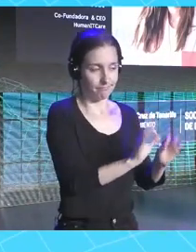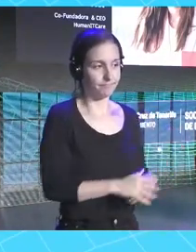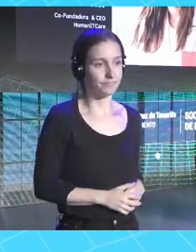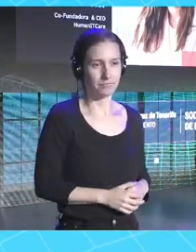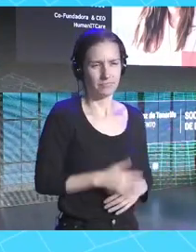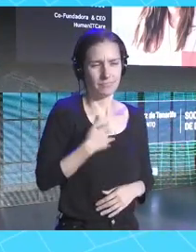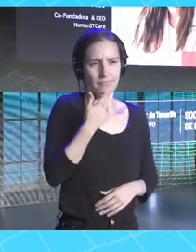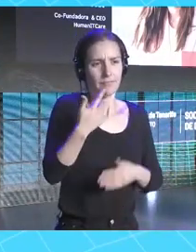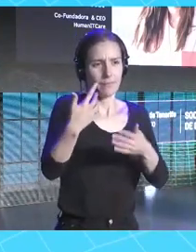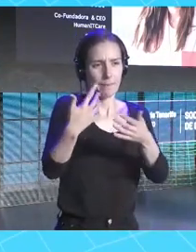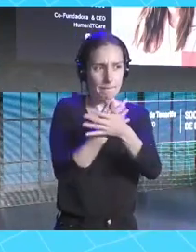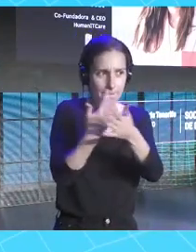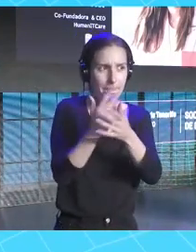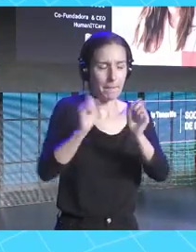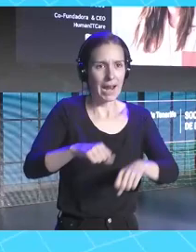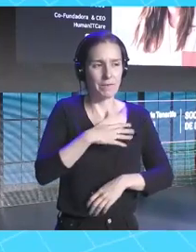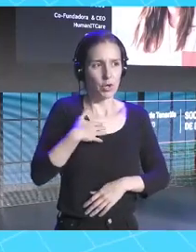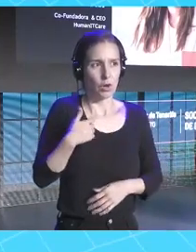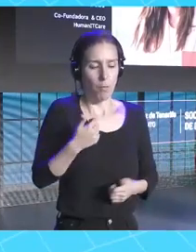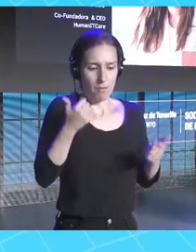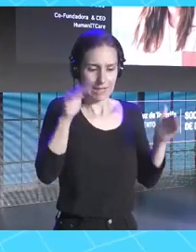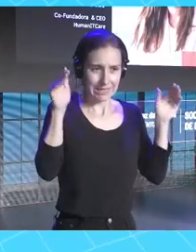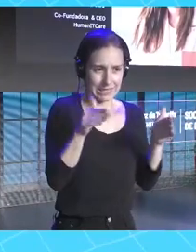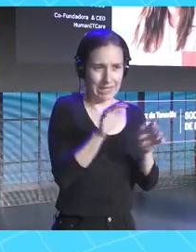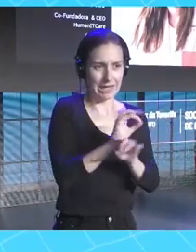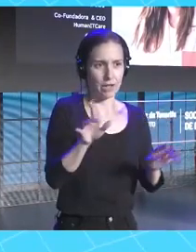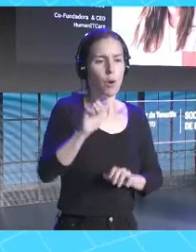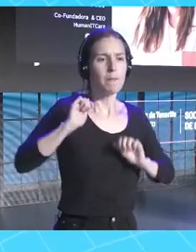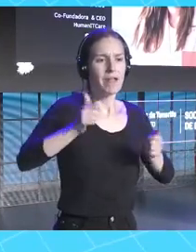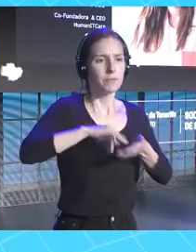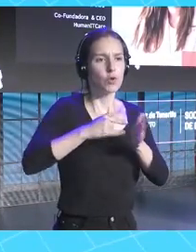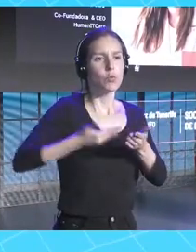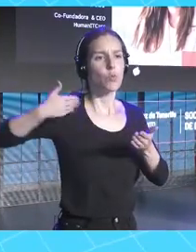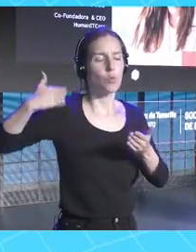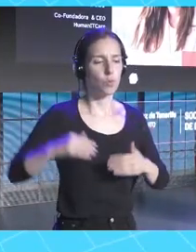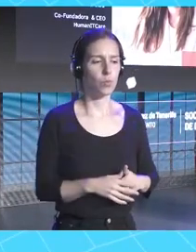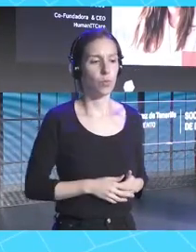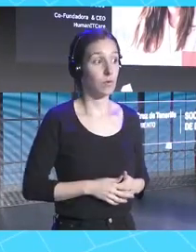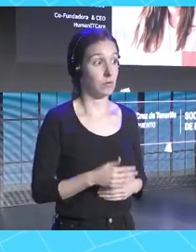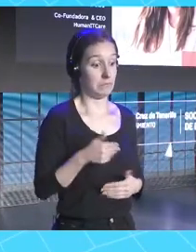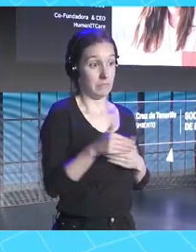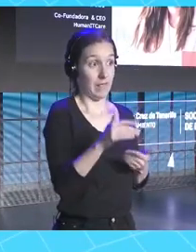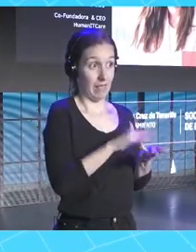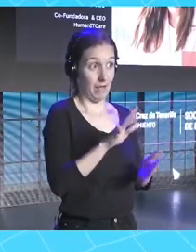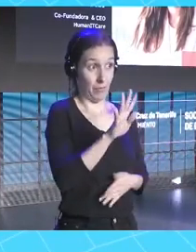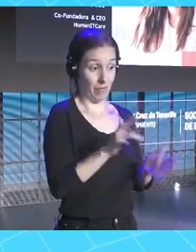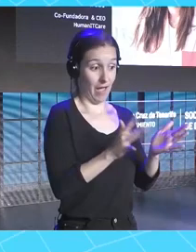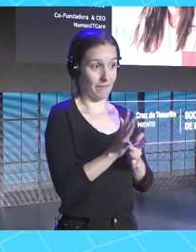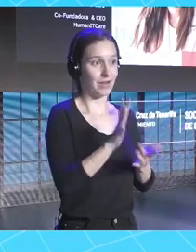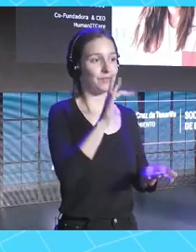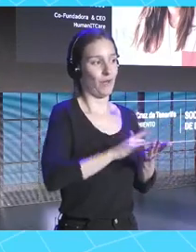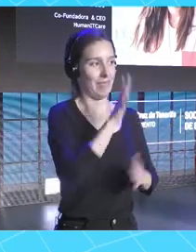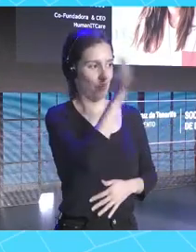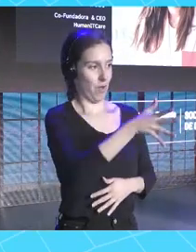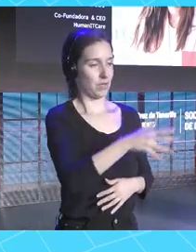aportar un poco más de tierra Hace cuántos años que comenzaste ese proyecto Pues mira ahora el 4 de abril haremos cinco años no han sido